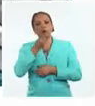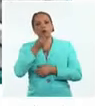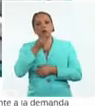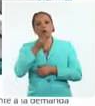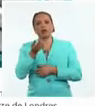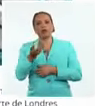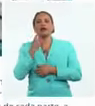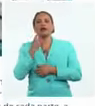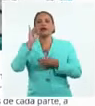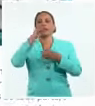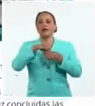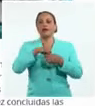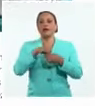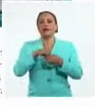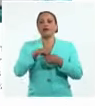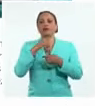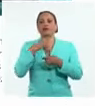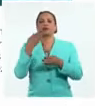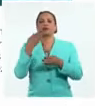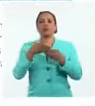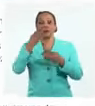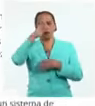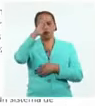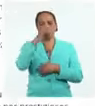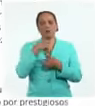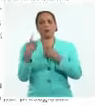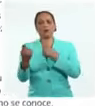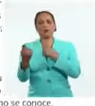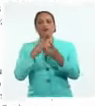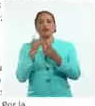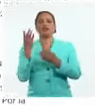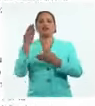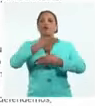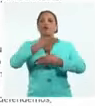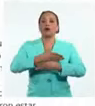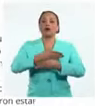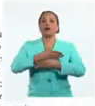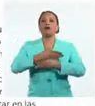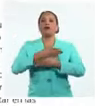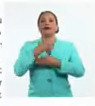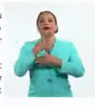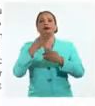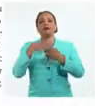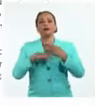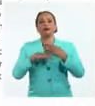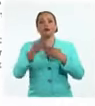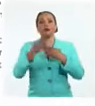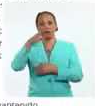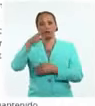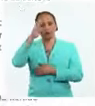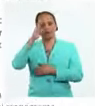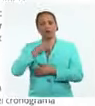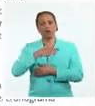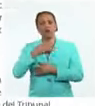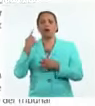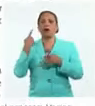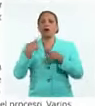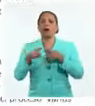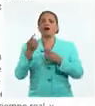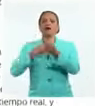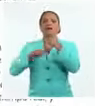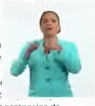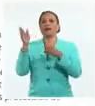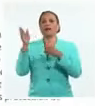flujo de fondos desde y hacia Cuba y con ello bloquear de forma efectiva el acceso de la nación caribeña a los mercados